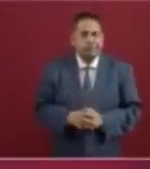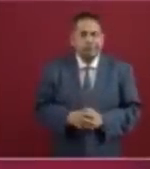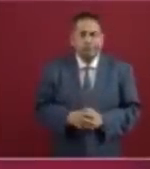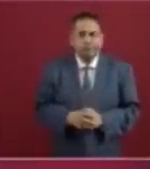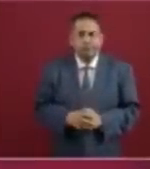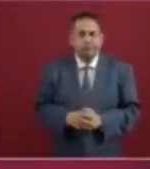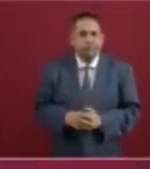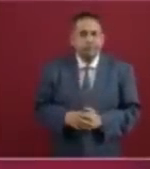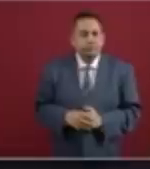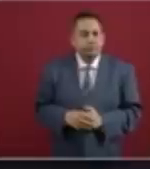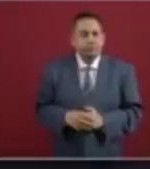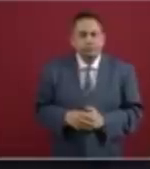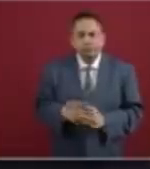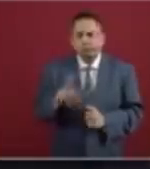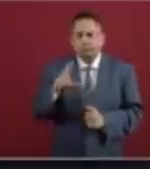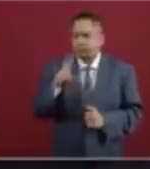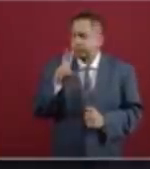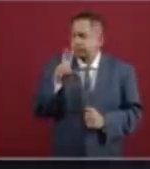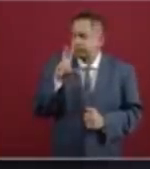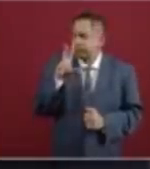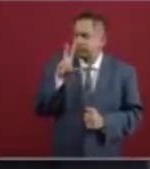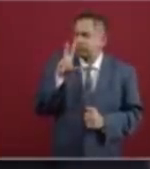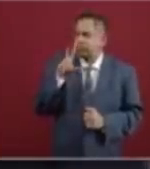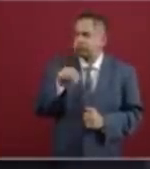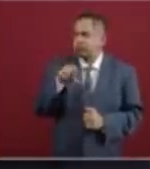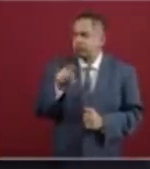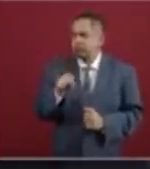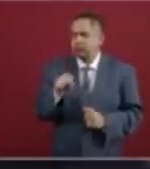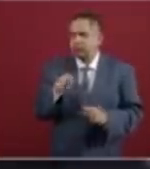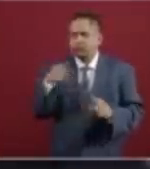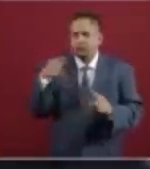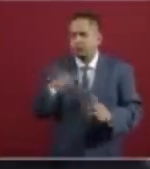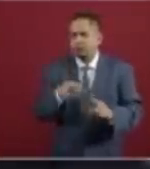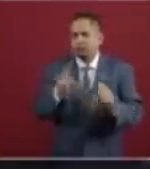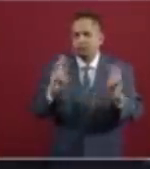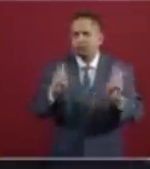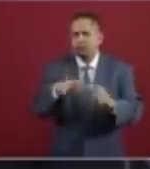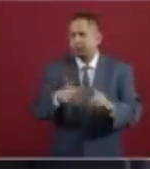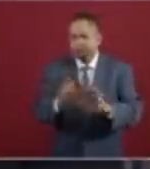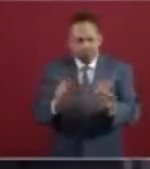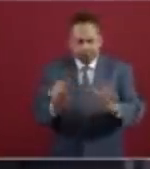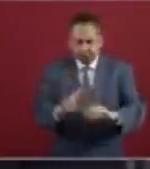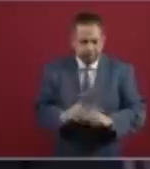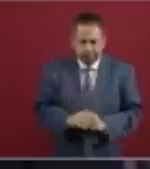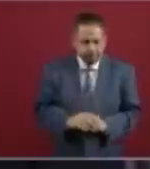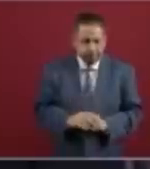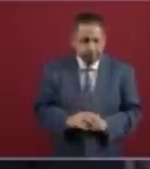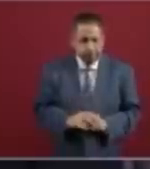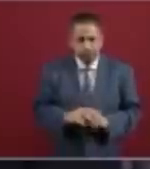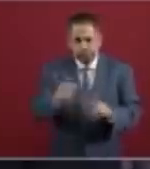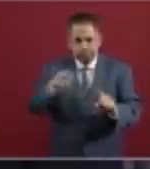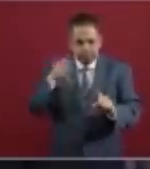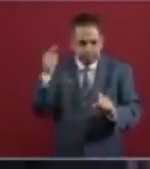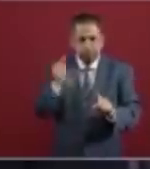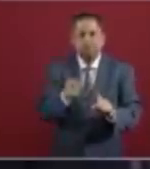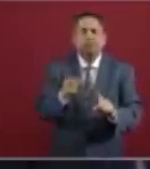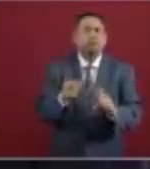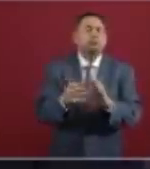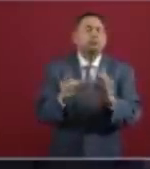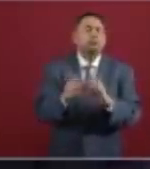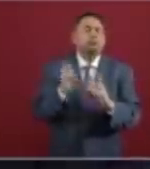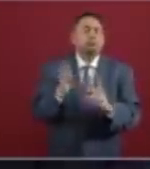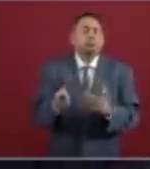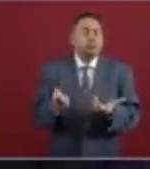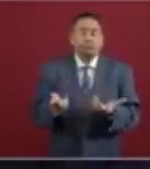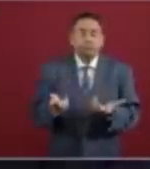no es ese el tema. Aquí se trata